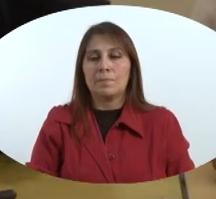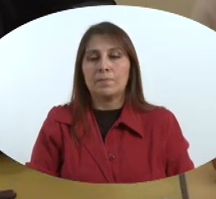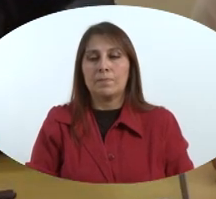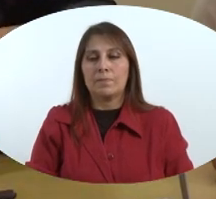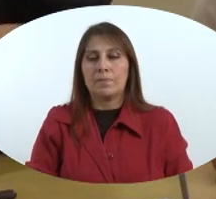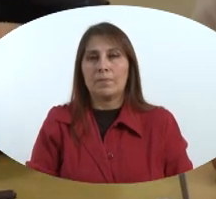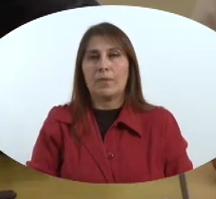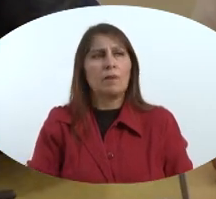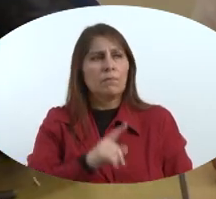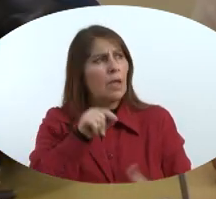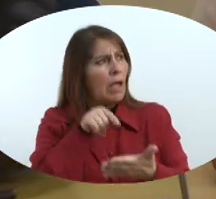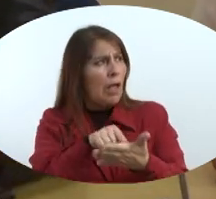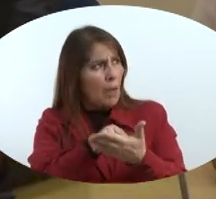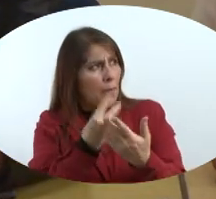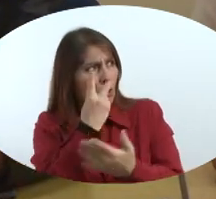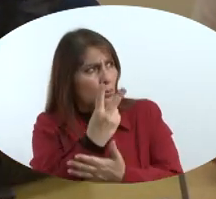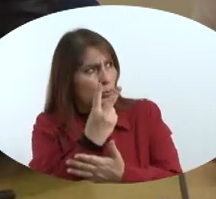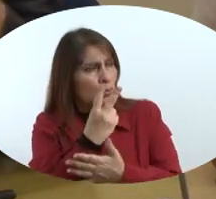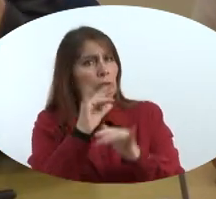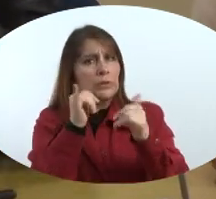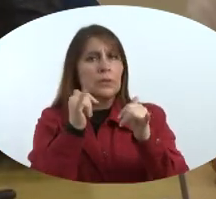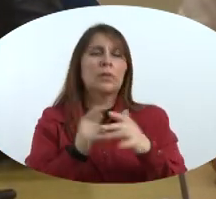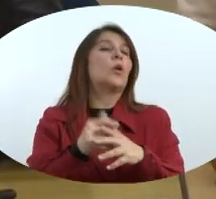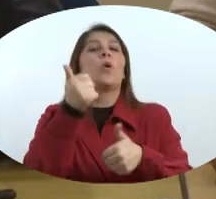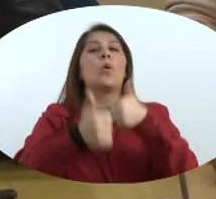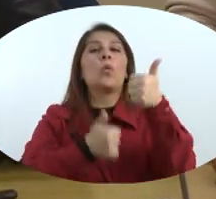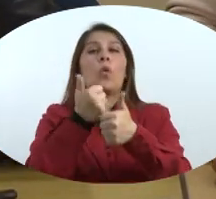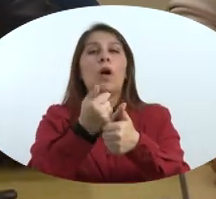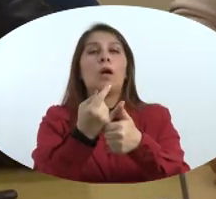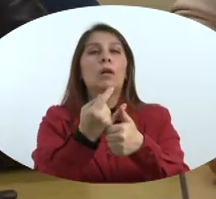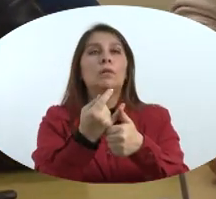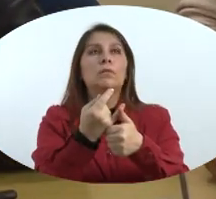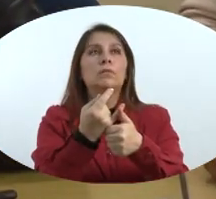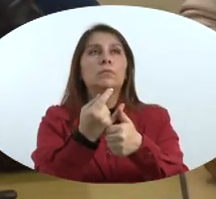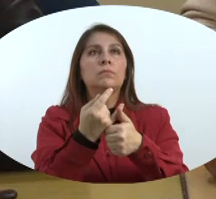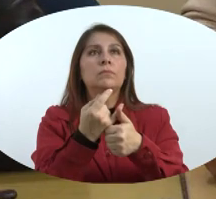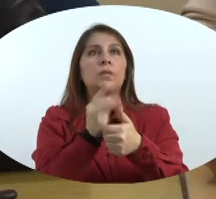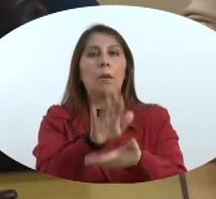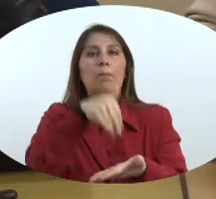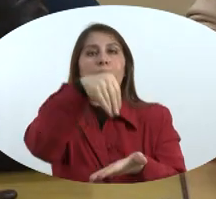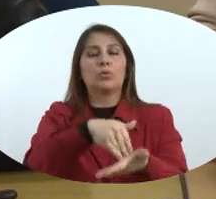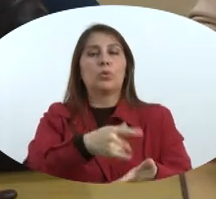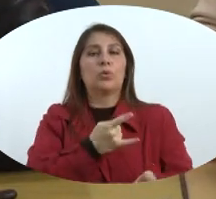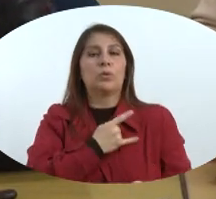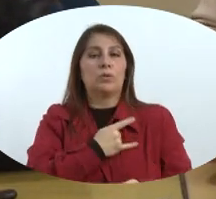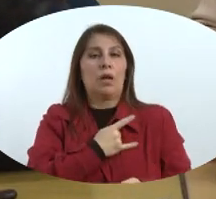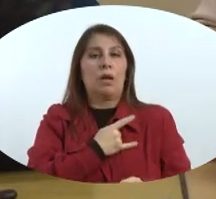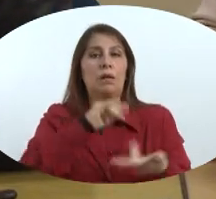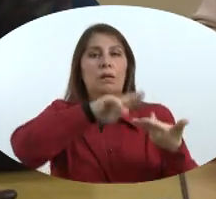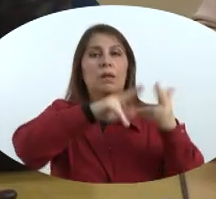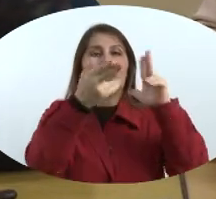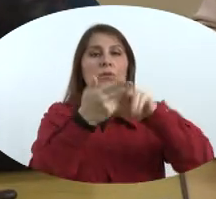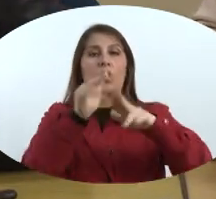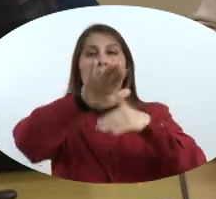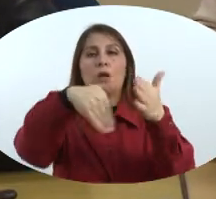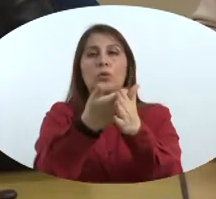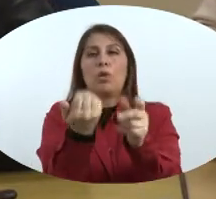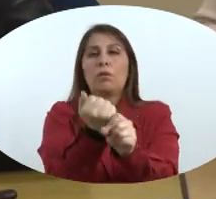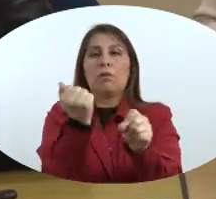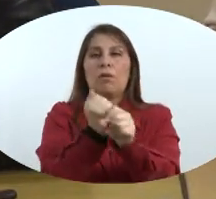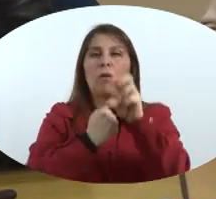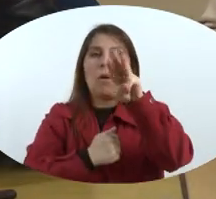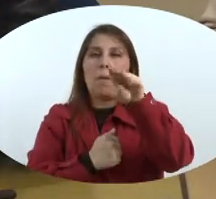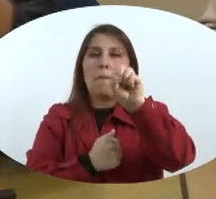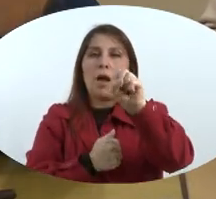esto es para los dos cuál es el papel de la apn en las actuales reivindicaciones del magisterio pues creo que ya es